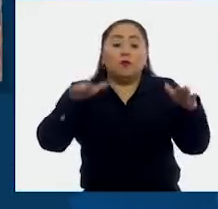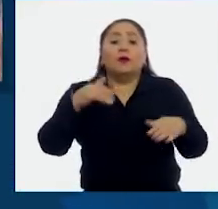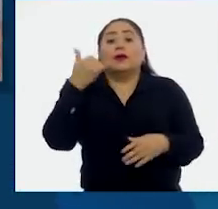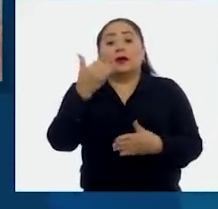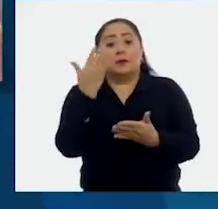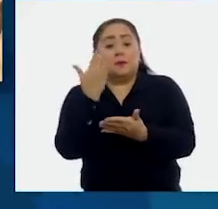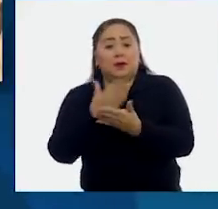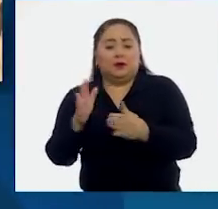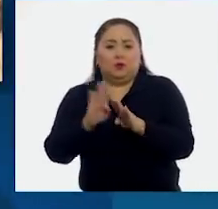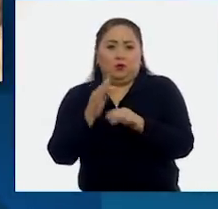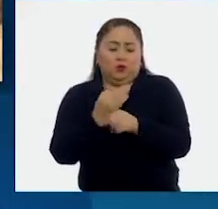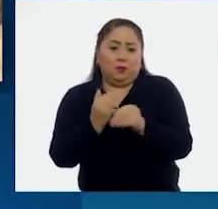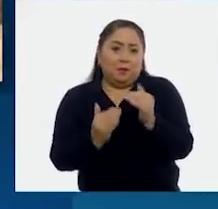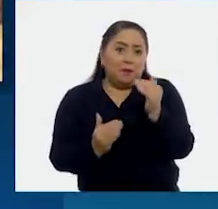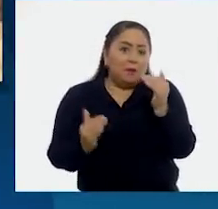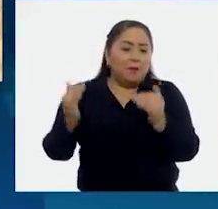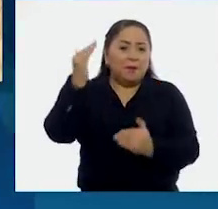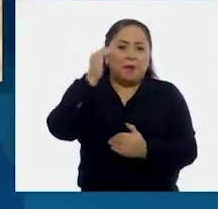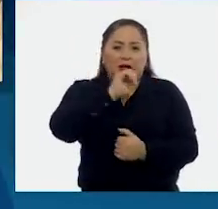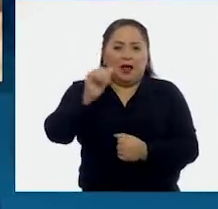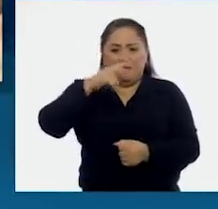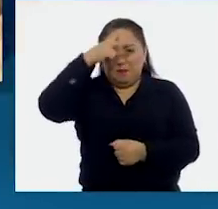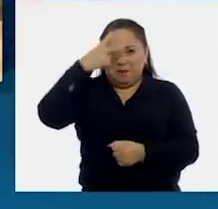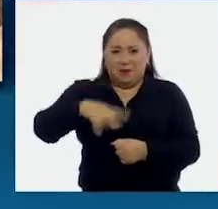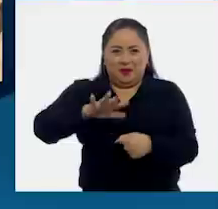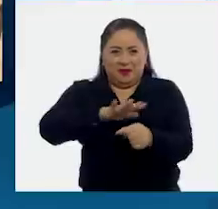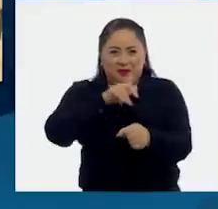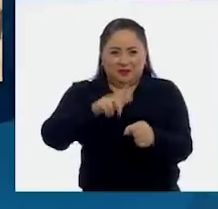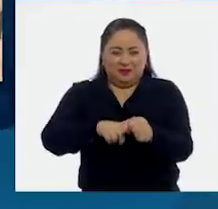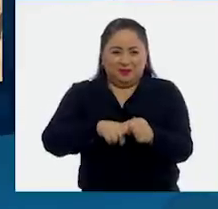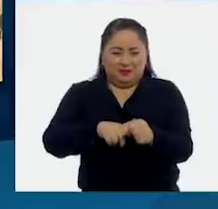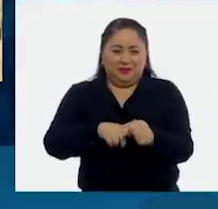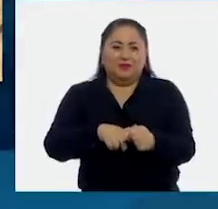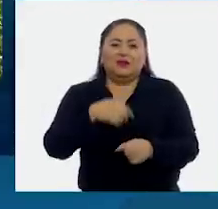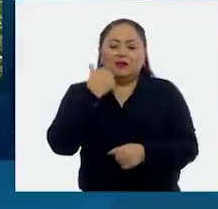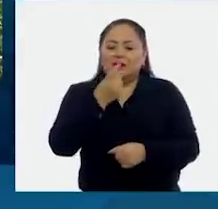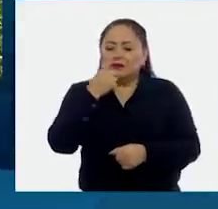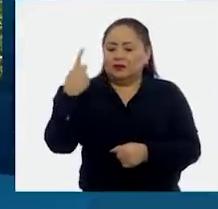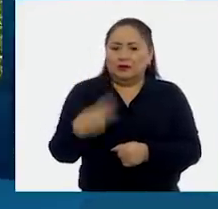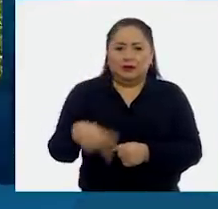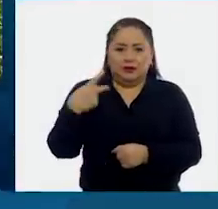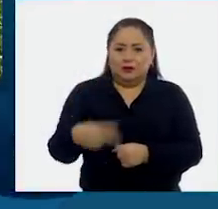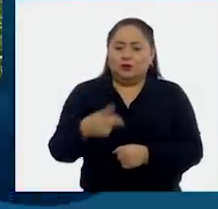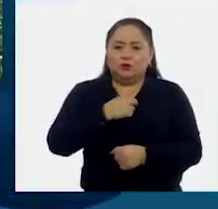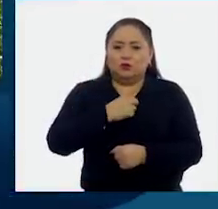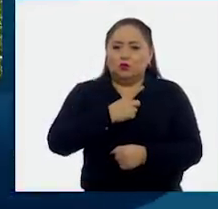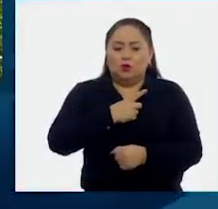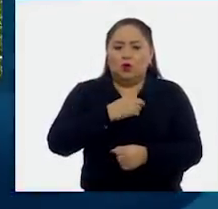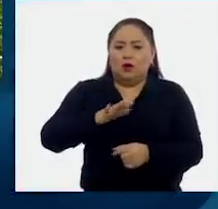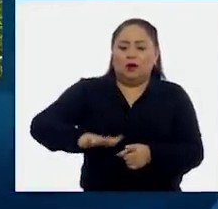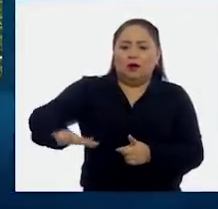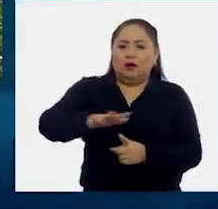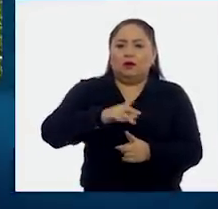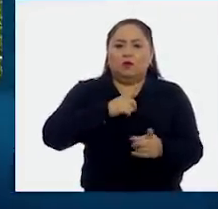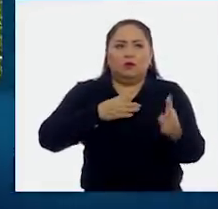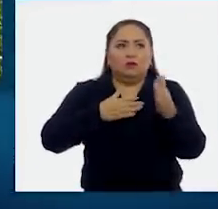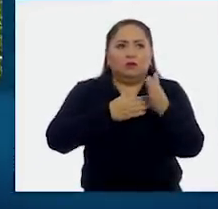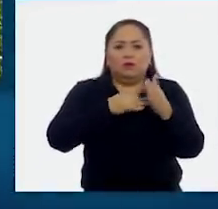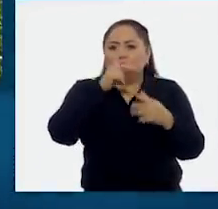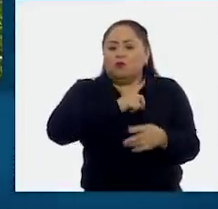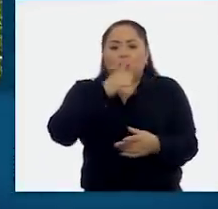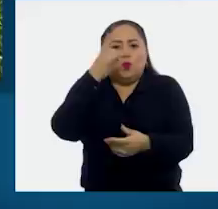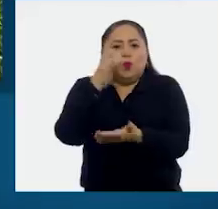Además, una alta proporción de todas las especies mexicanas son endémicas, es decir, que su distribución está restringida a nuestro